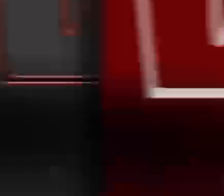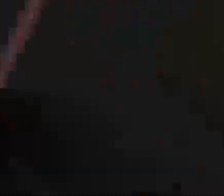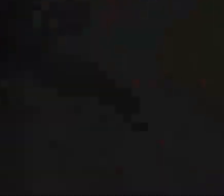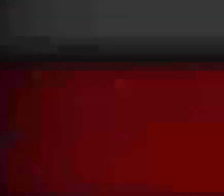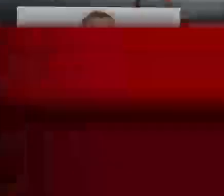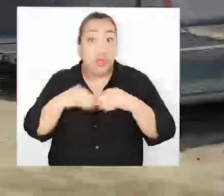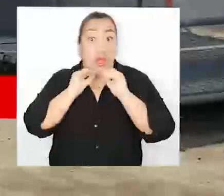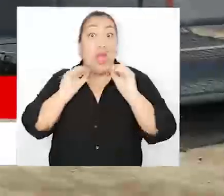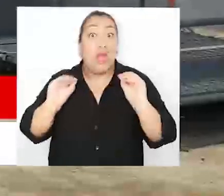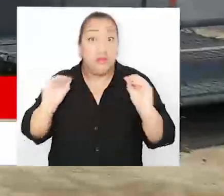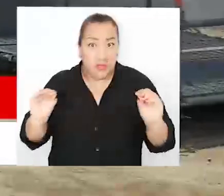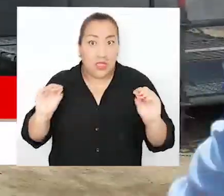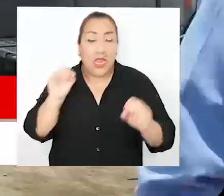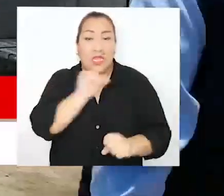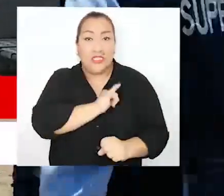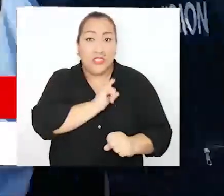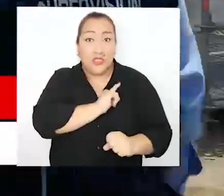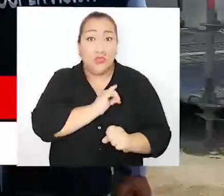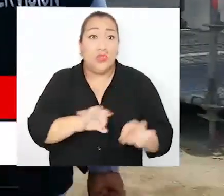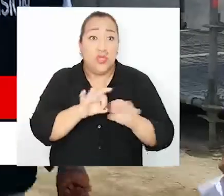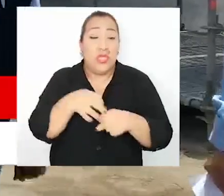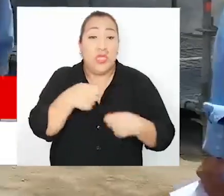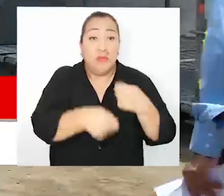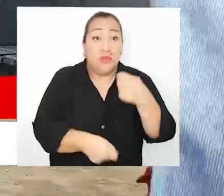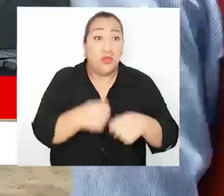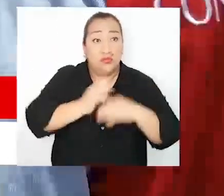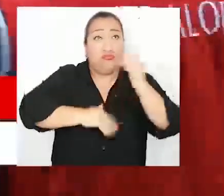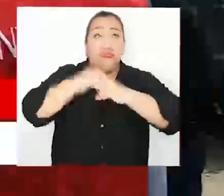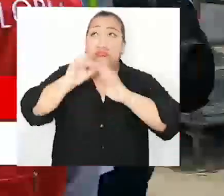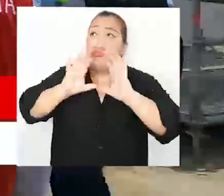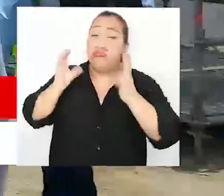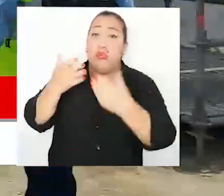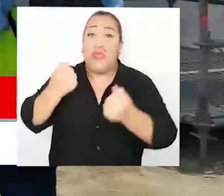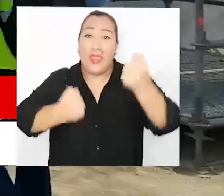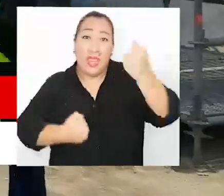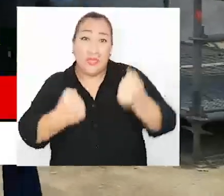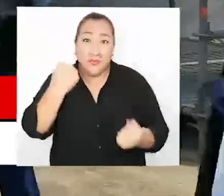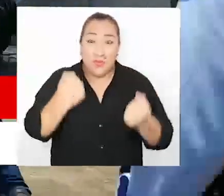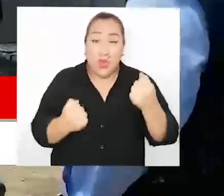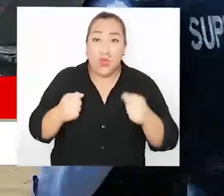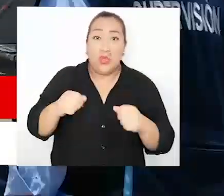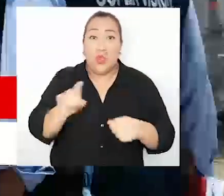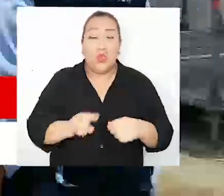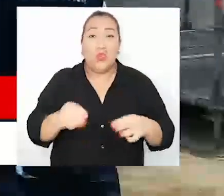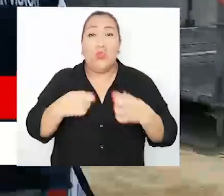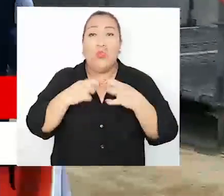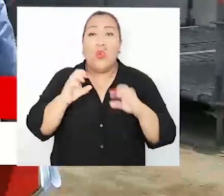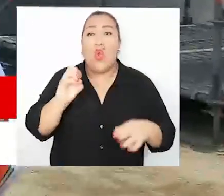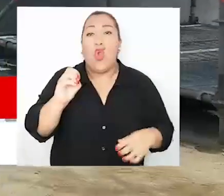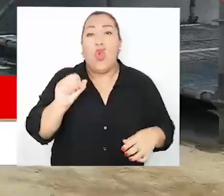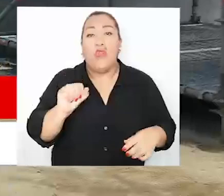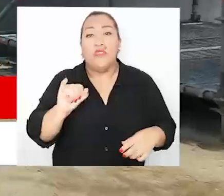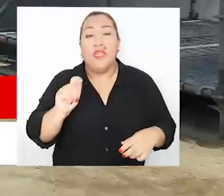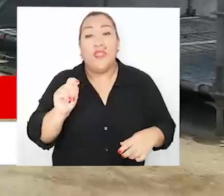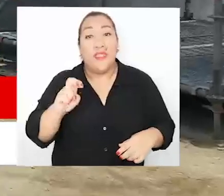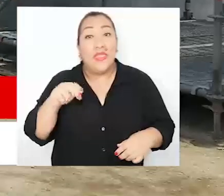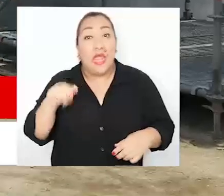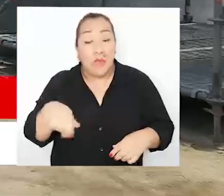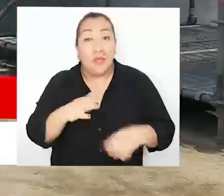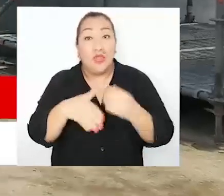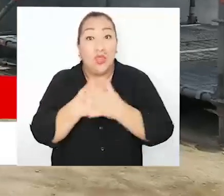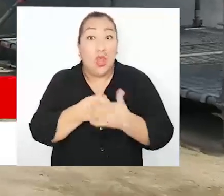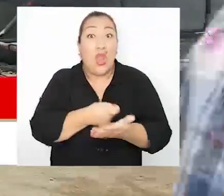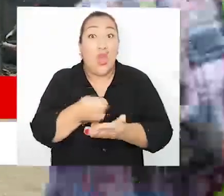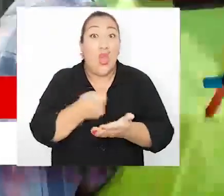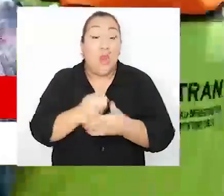vencer. Advertimos al organismo supervisor de la inversión en infraestructura de transporte de uso público OSITRAN que